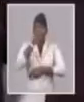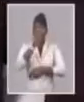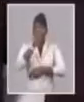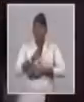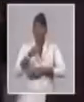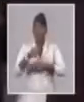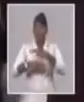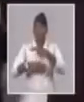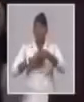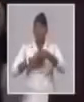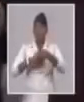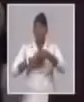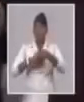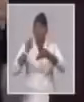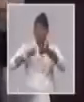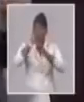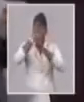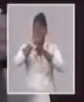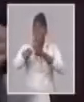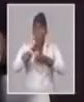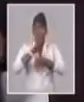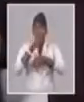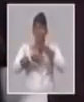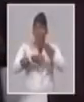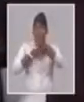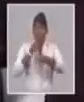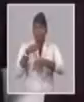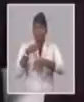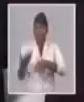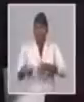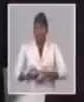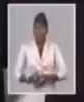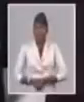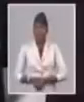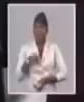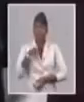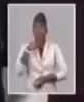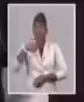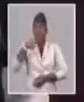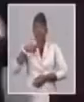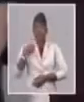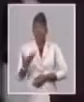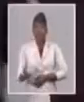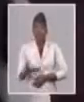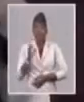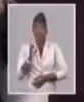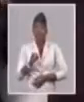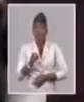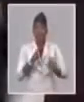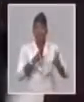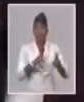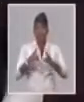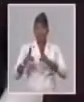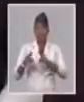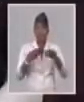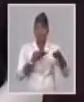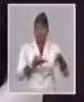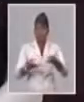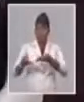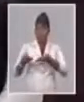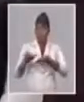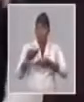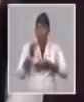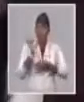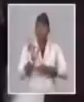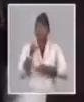publica en el diario La Jornada y que replicamos siempre en Cuba Debate, donde Rosa Miriam pues habla de un documental reciente que invita